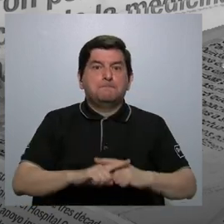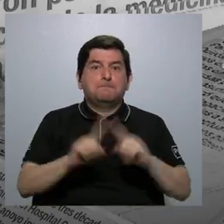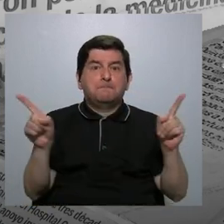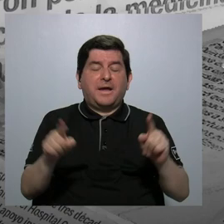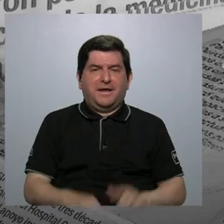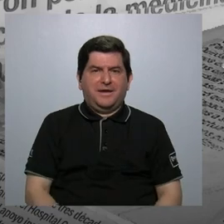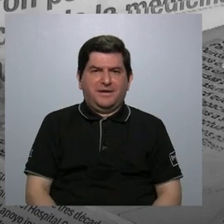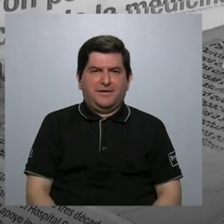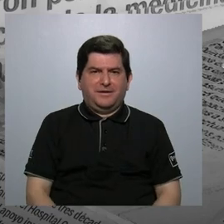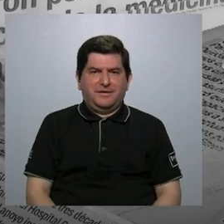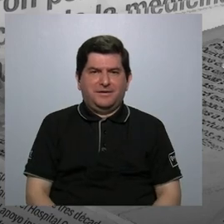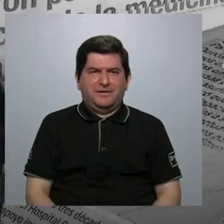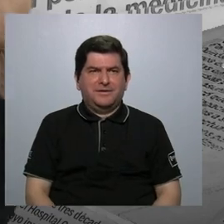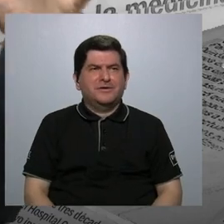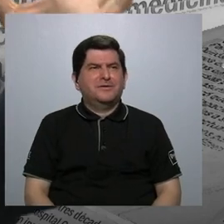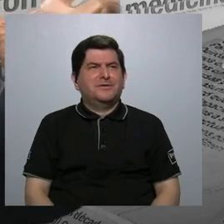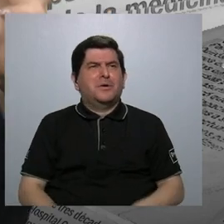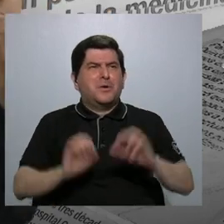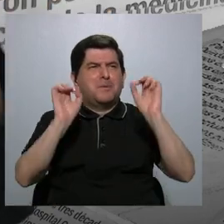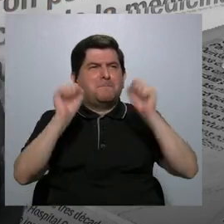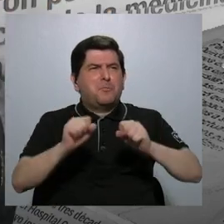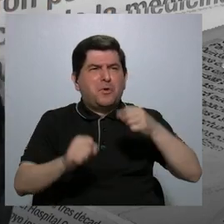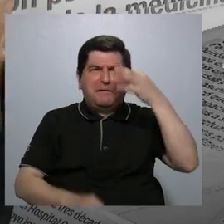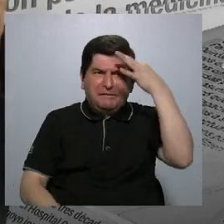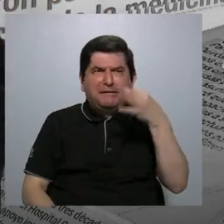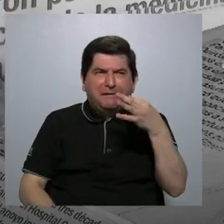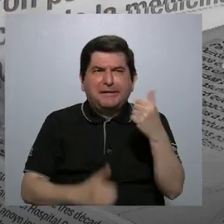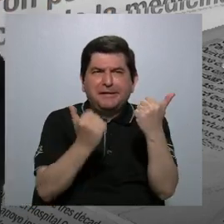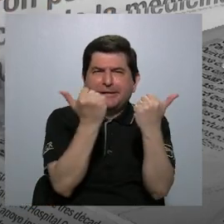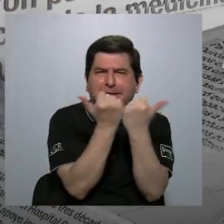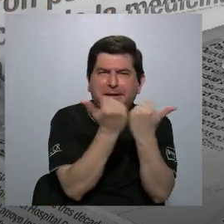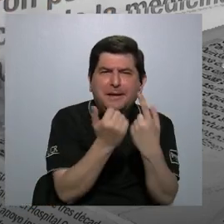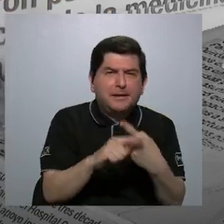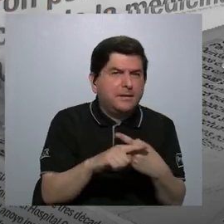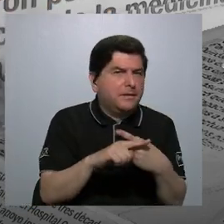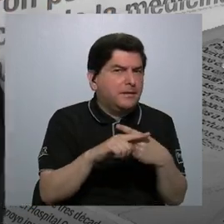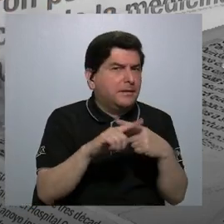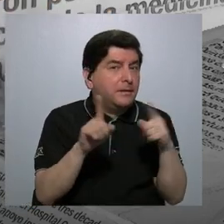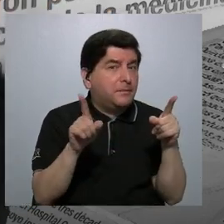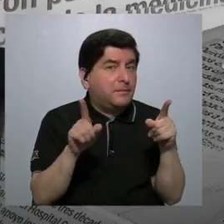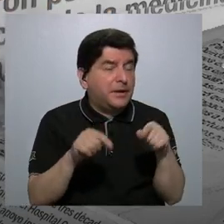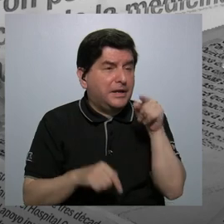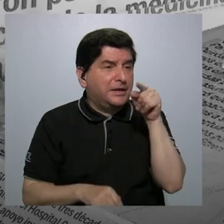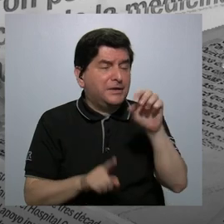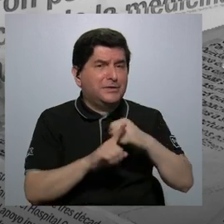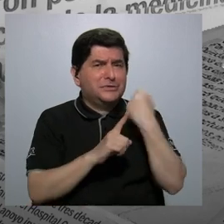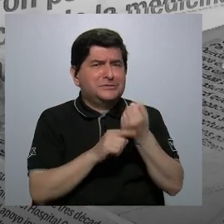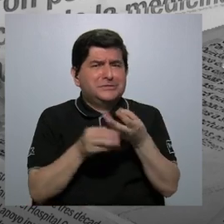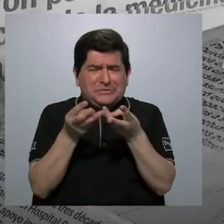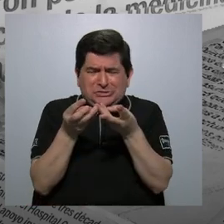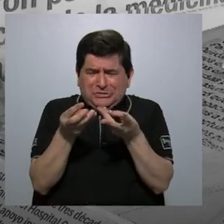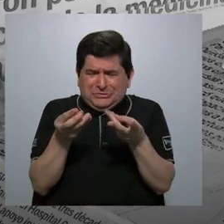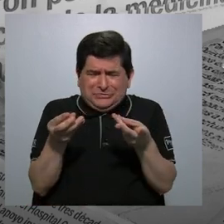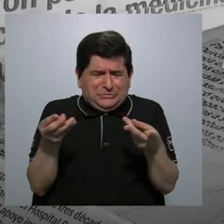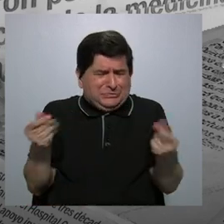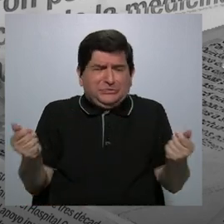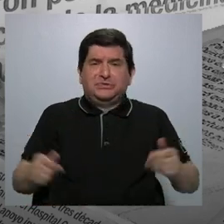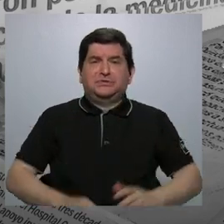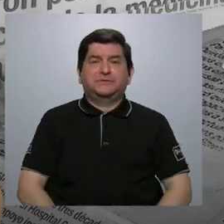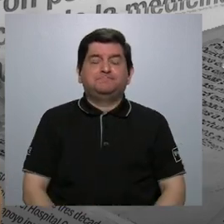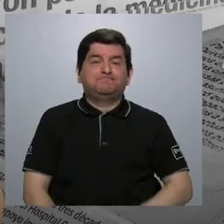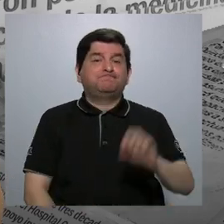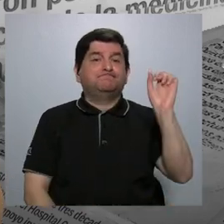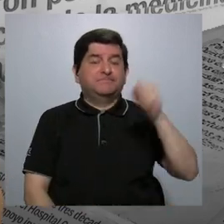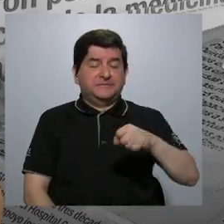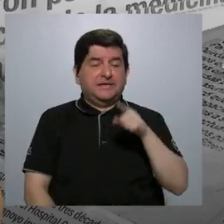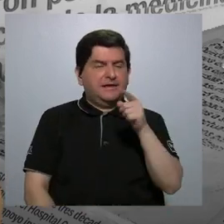que en hacinamiento, bueno, que se puede tomar como hacinamiento, pero porque está sumamente deteriorada. Sí, ahí